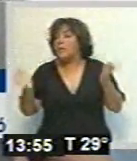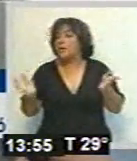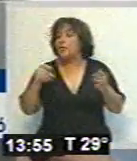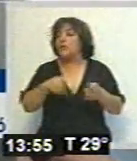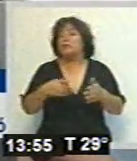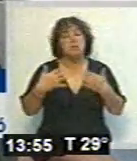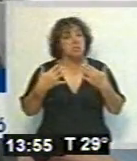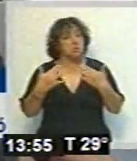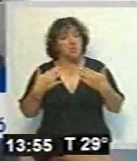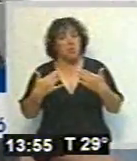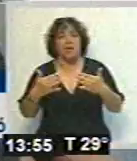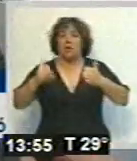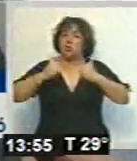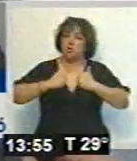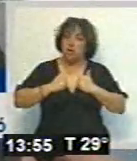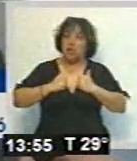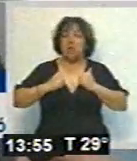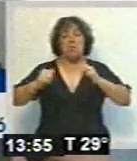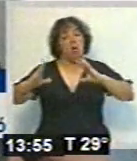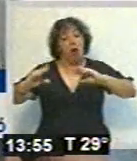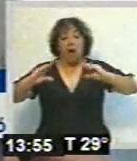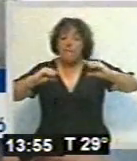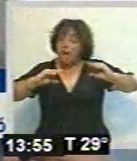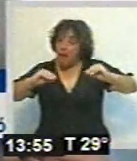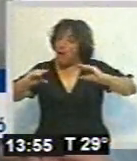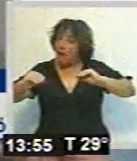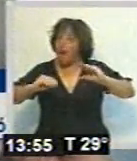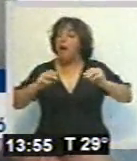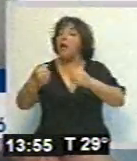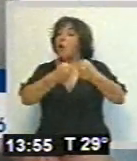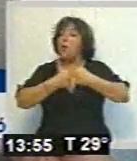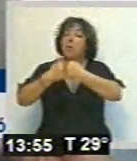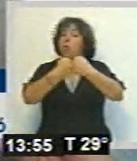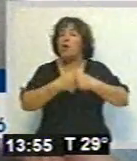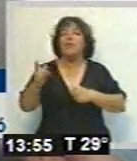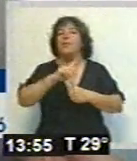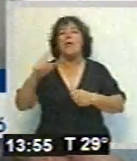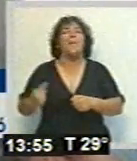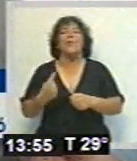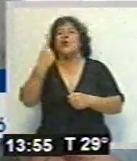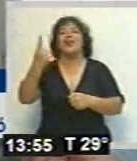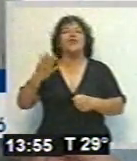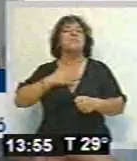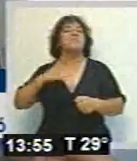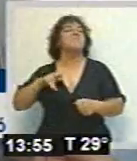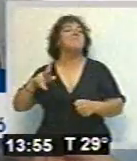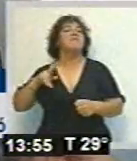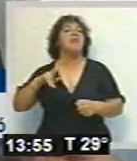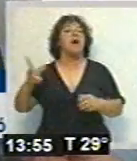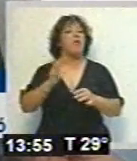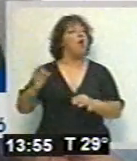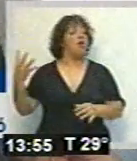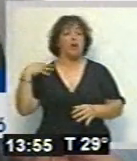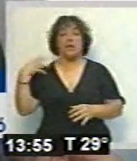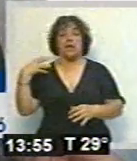es posible que nos sentemos en una mesa de acuerdo y tampoco priorizo el interés personal al interés general.